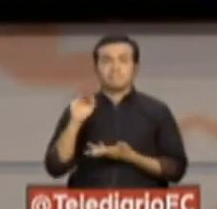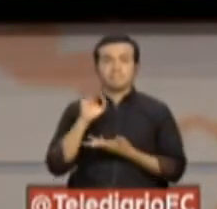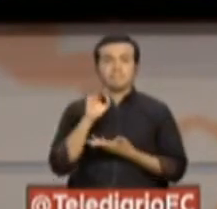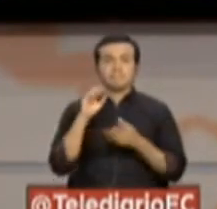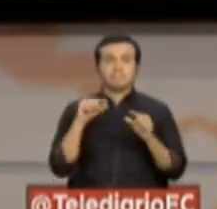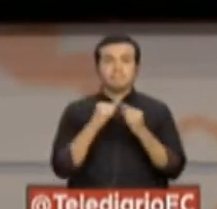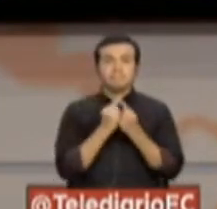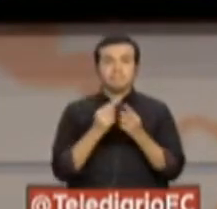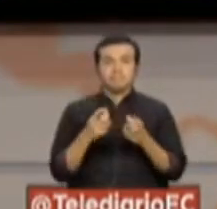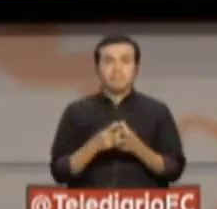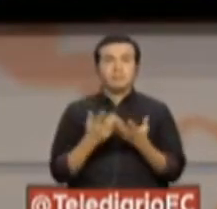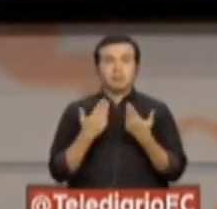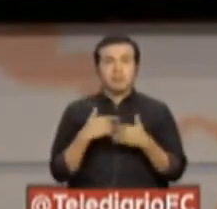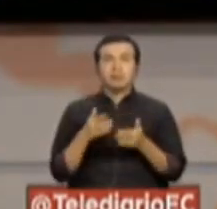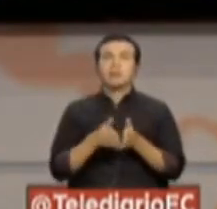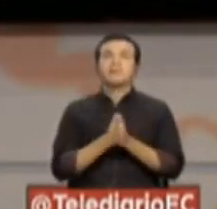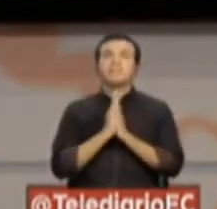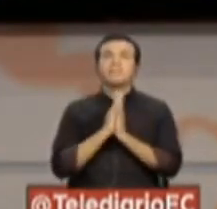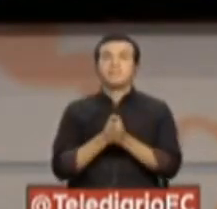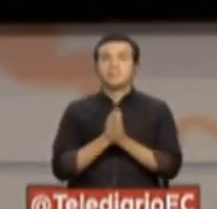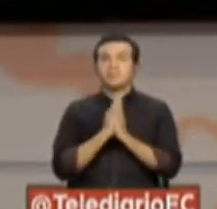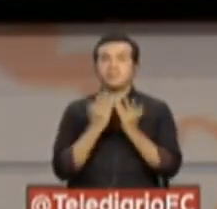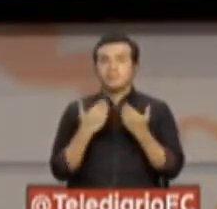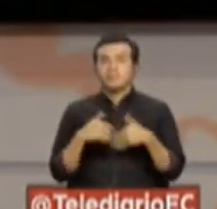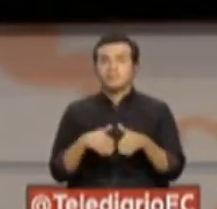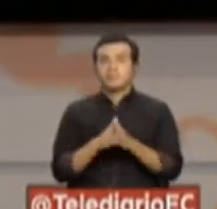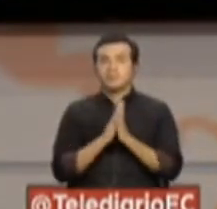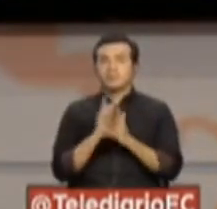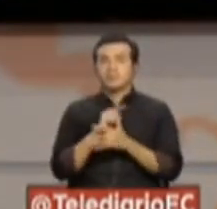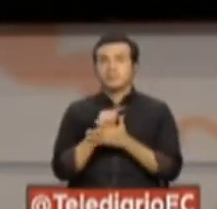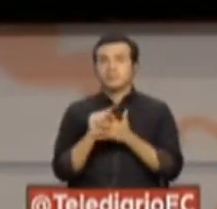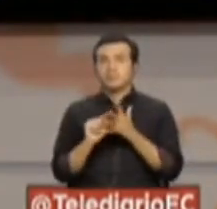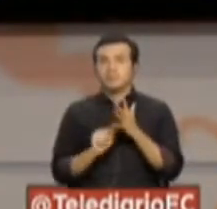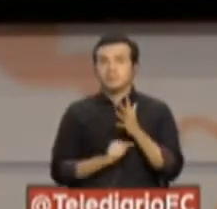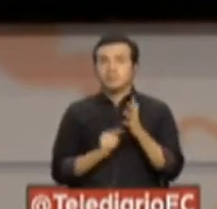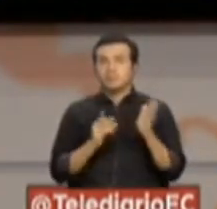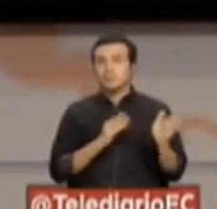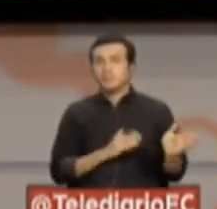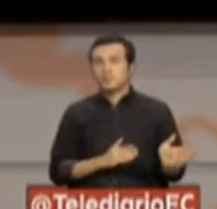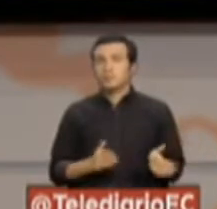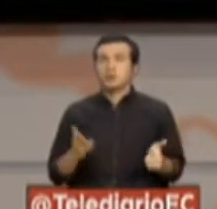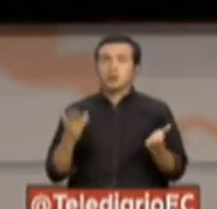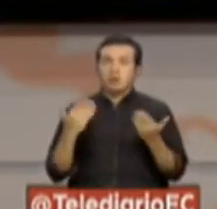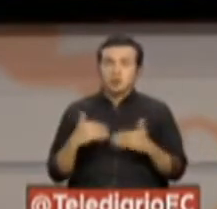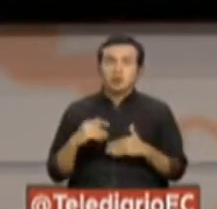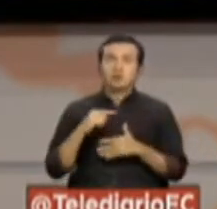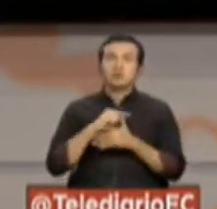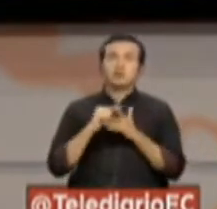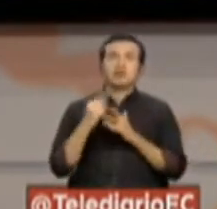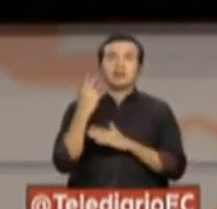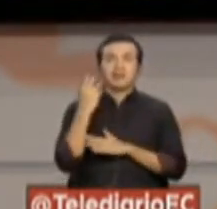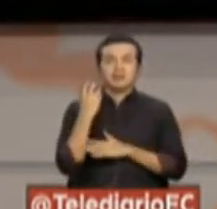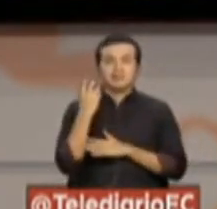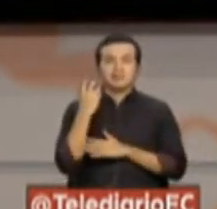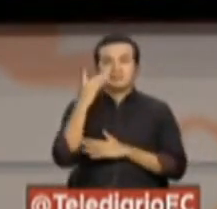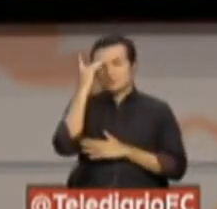al sector. Ya se solicitaron varias de las medidas que están mencionadas entre las 14